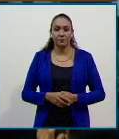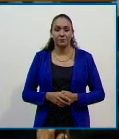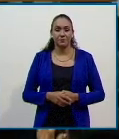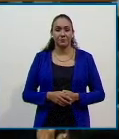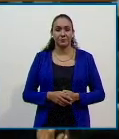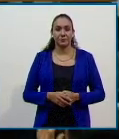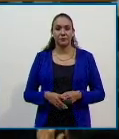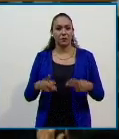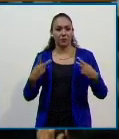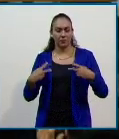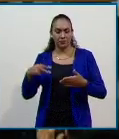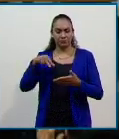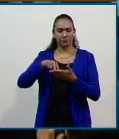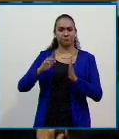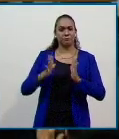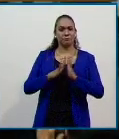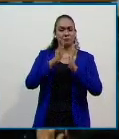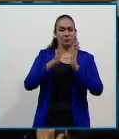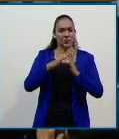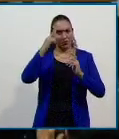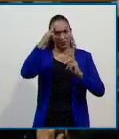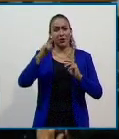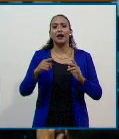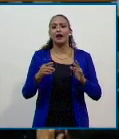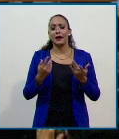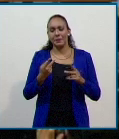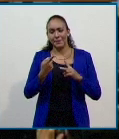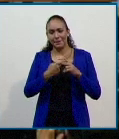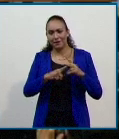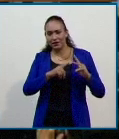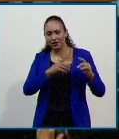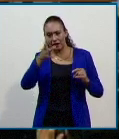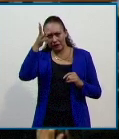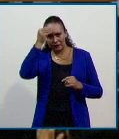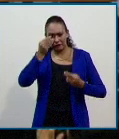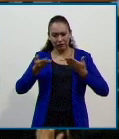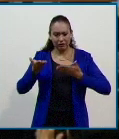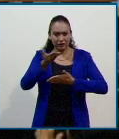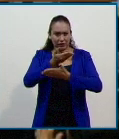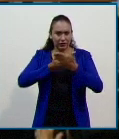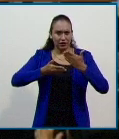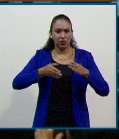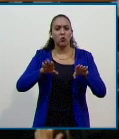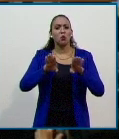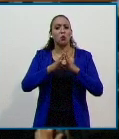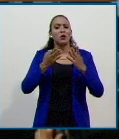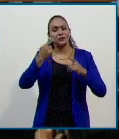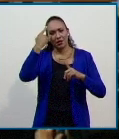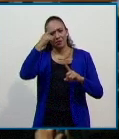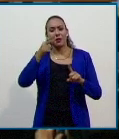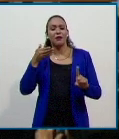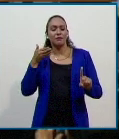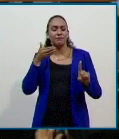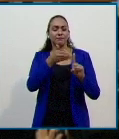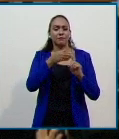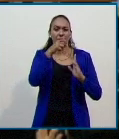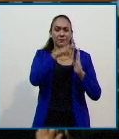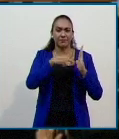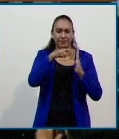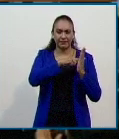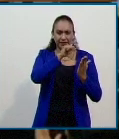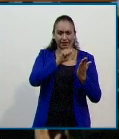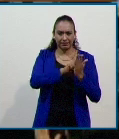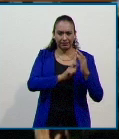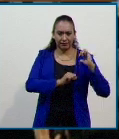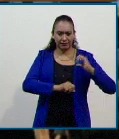Al participar en la inauguración de las jornadas nacionales, la reforma al Poder Judicial en voz de la Judicatura, la ministra presidenta de la